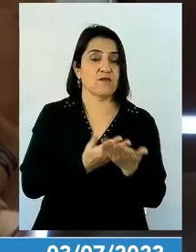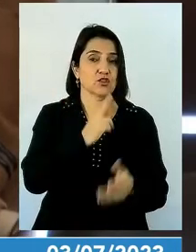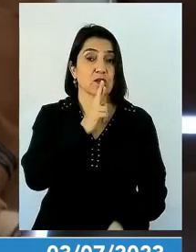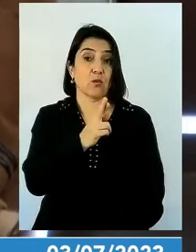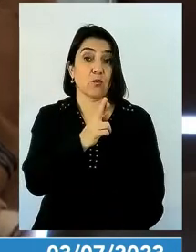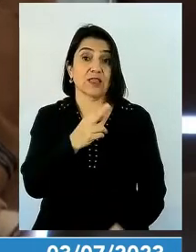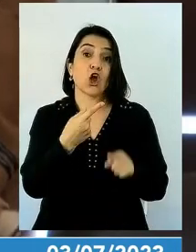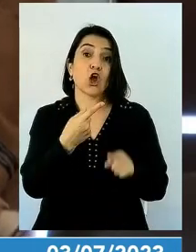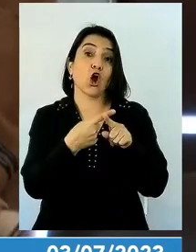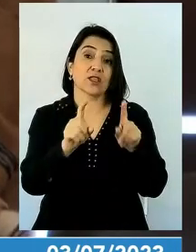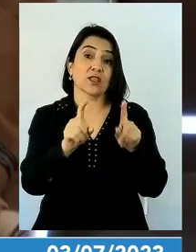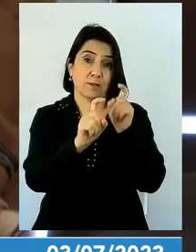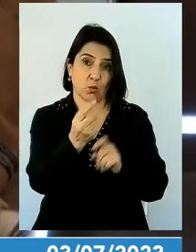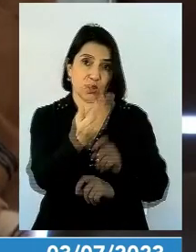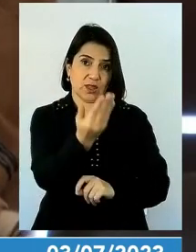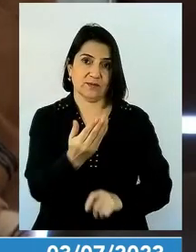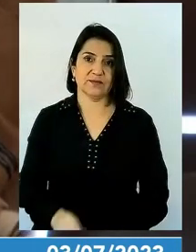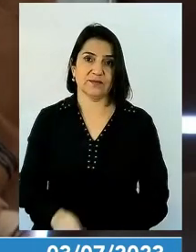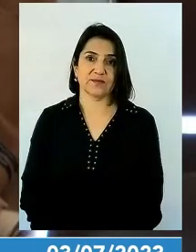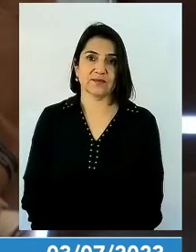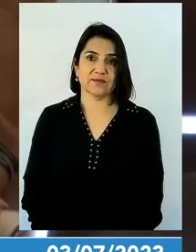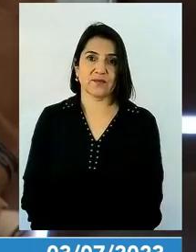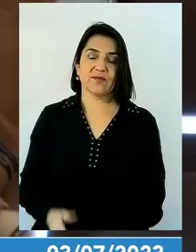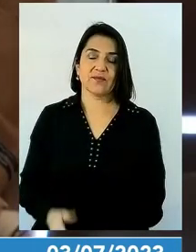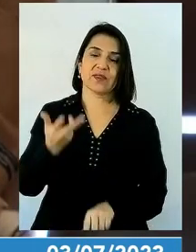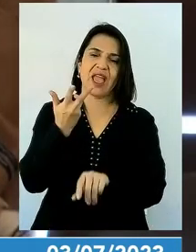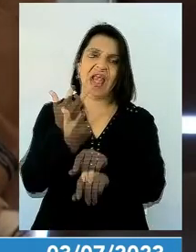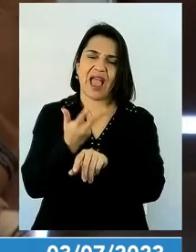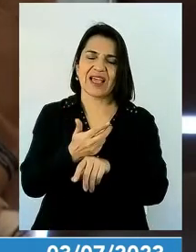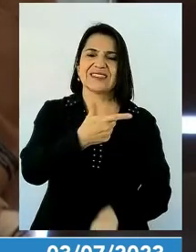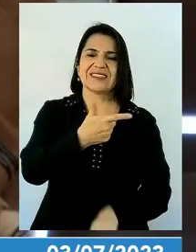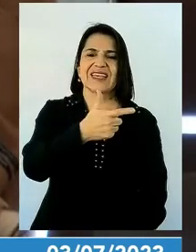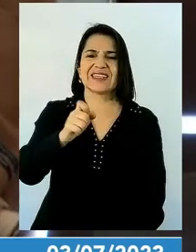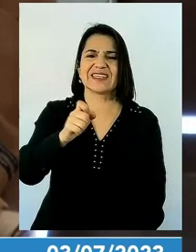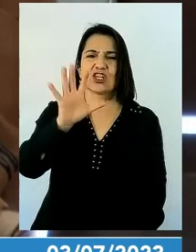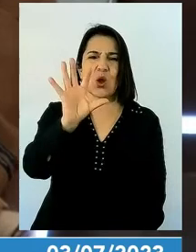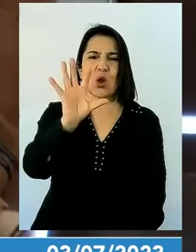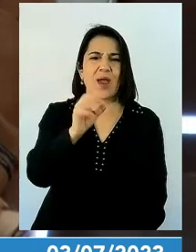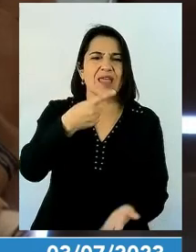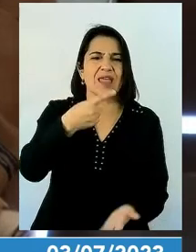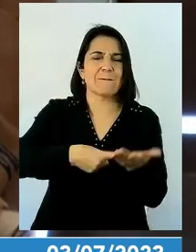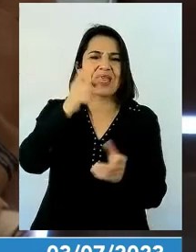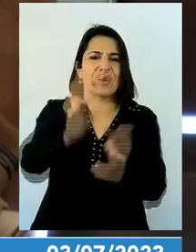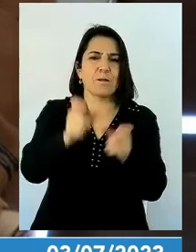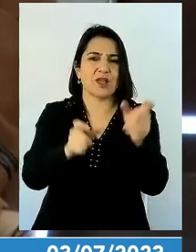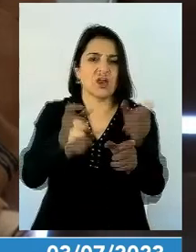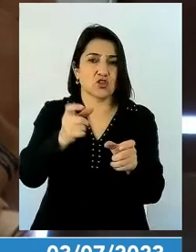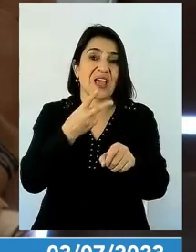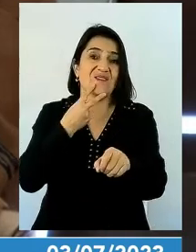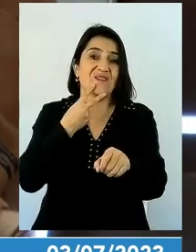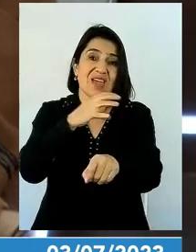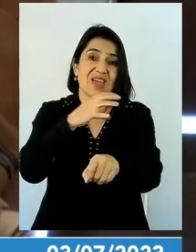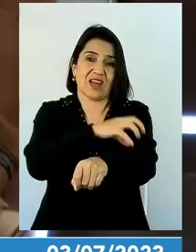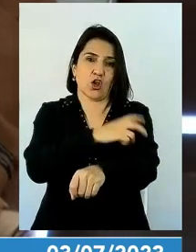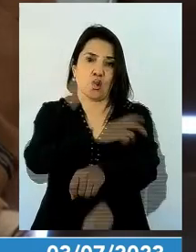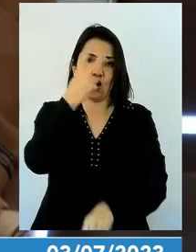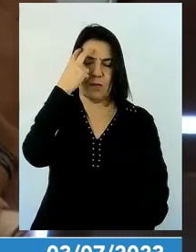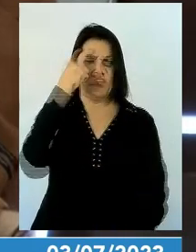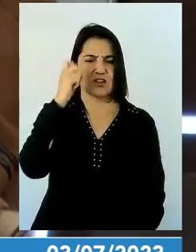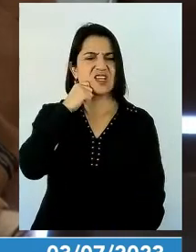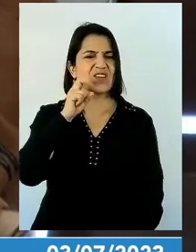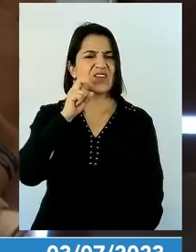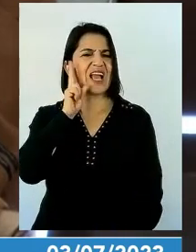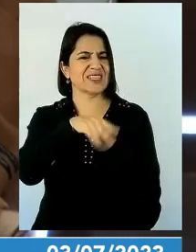hay 750.000 personas en la región de Coquimbo. ¿La vamos a dejar sin agua? O sea, es